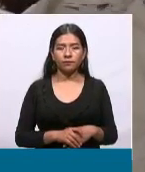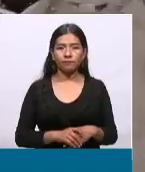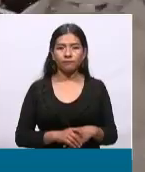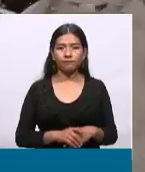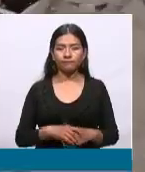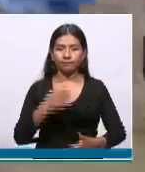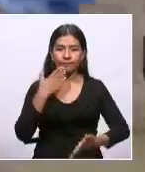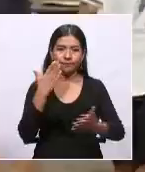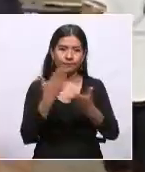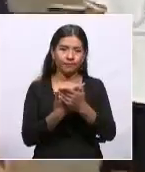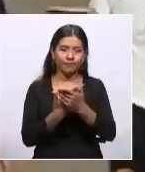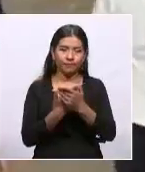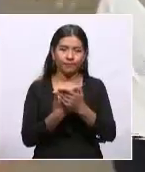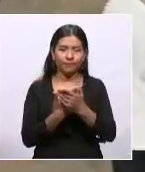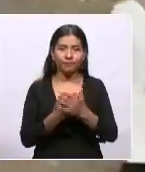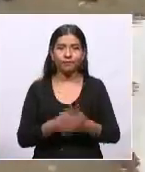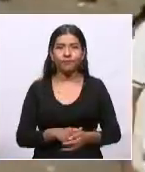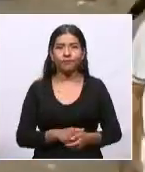Bien.